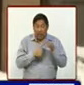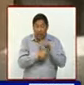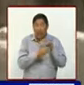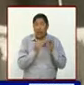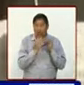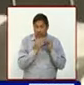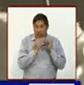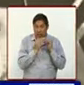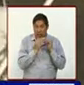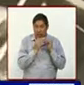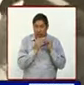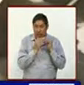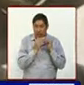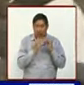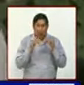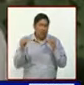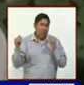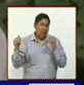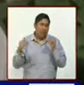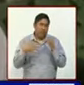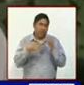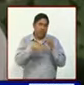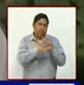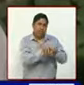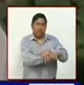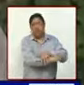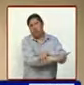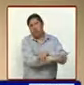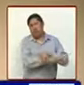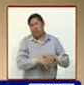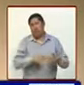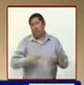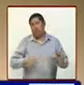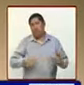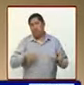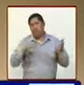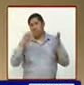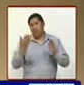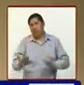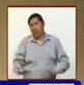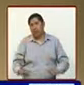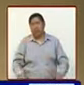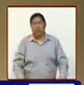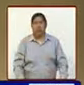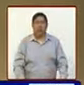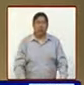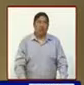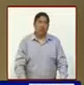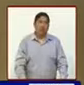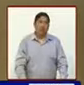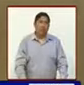se ha caído a un canal y lamentablemente ha perdido la vida.